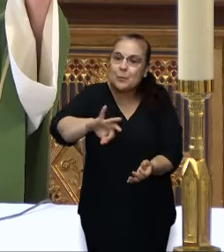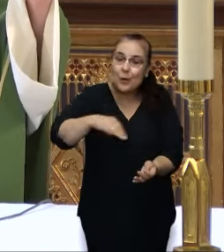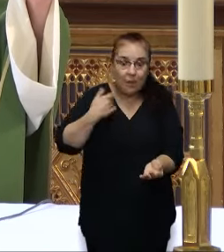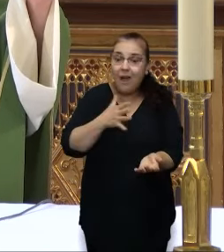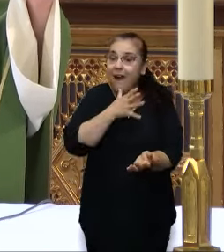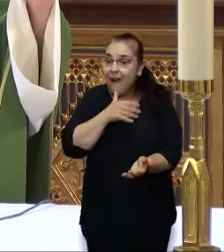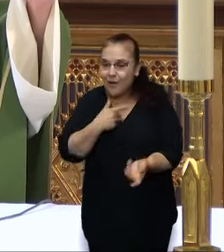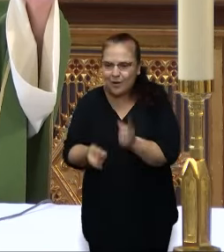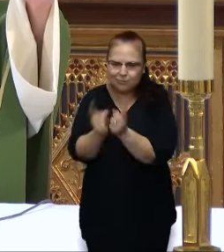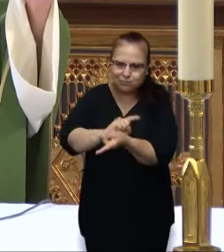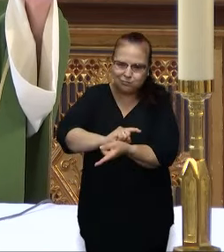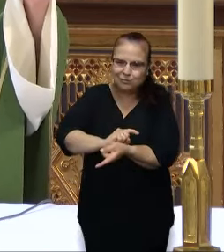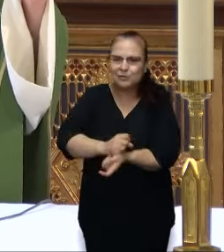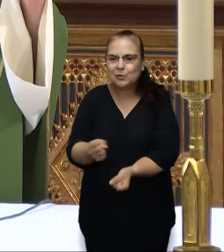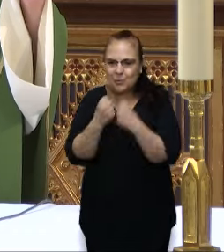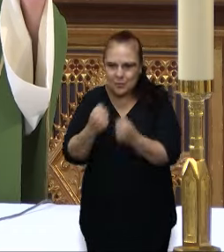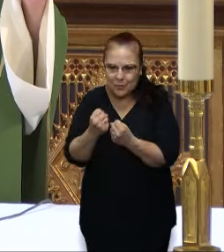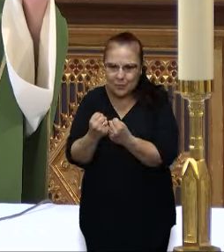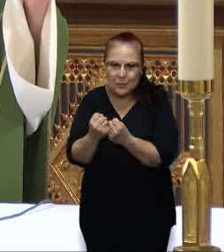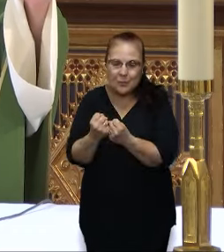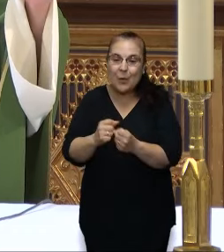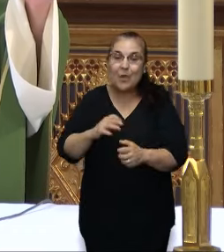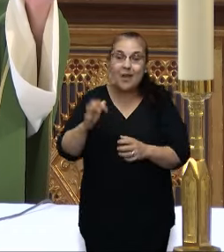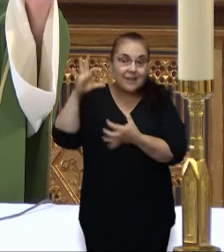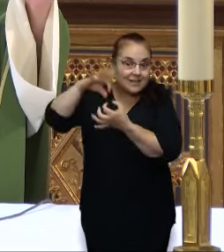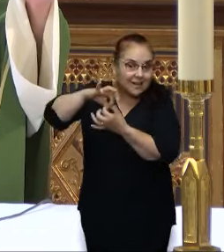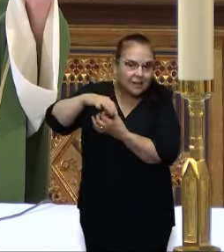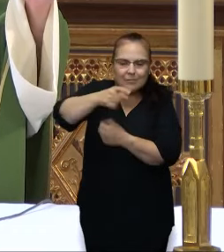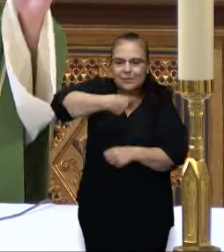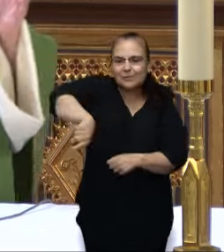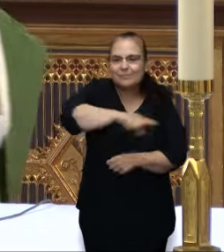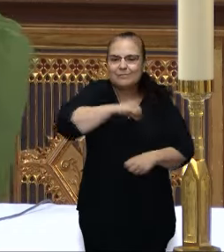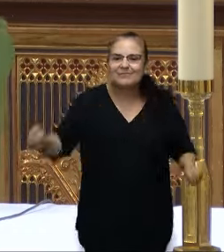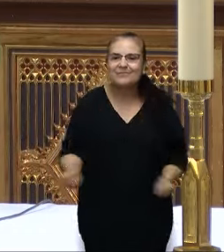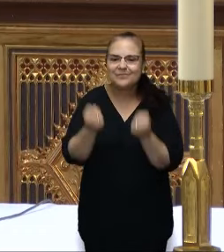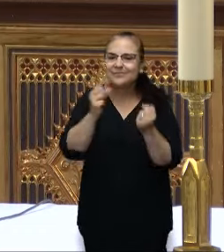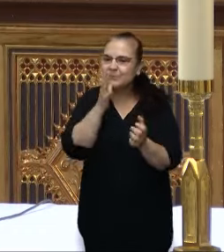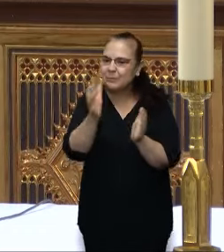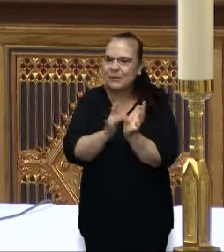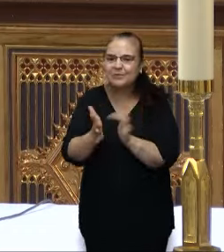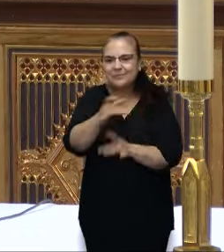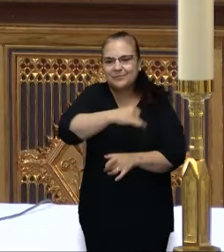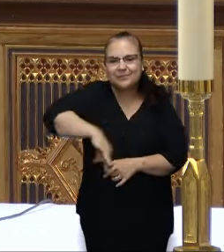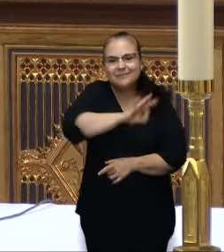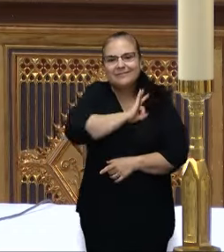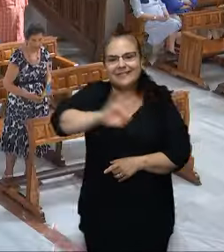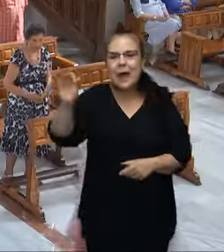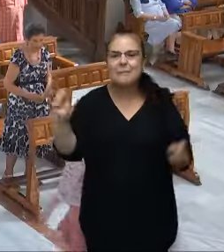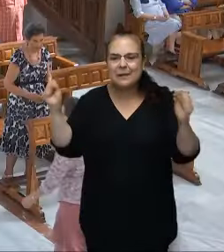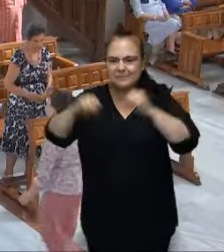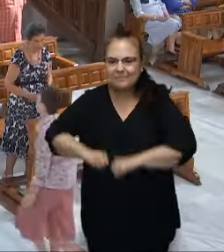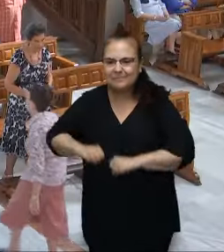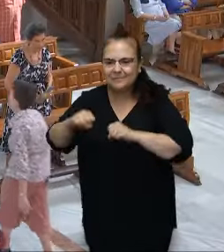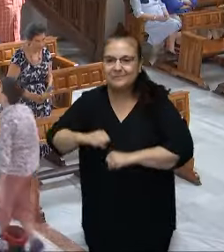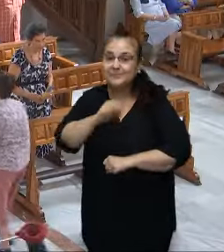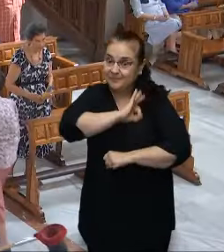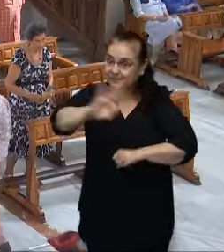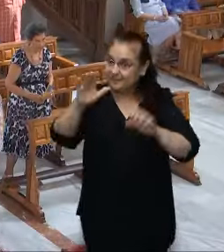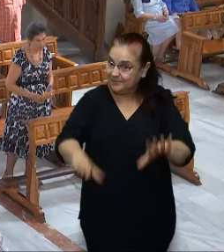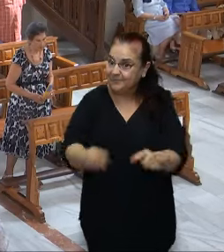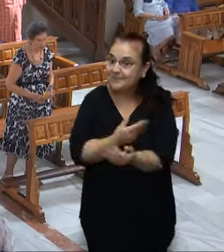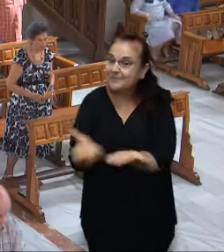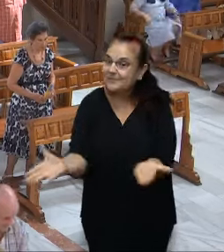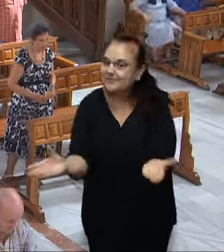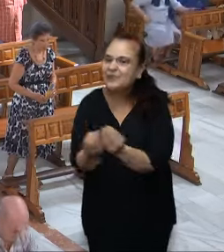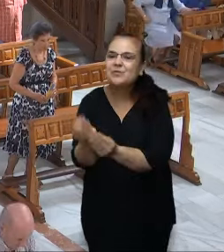ahora transformas con tu poder en Sacramento de nuestra salvación por Jesucristo Nuestro Señor el Señor